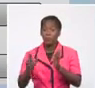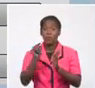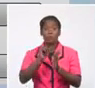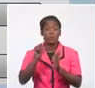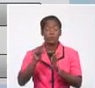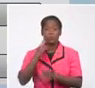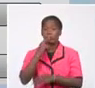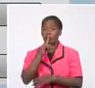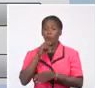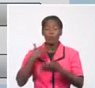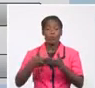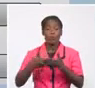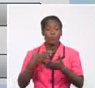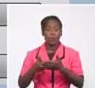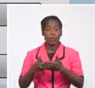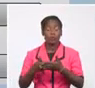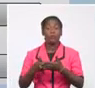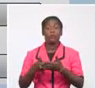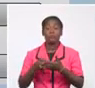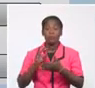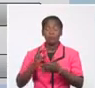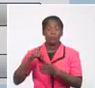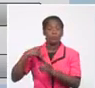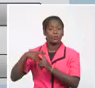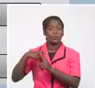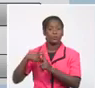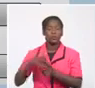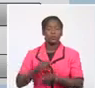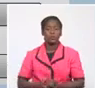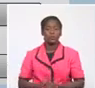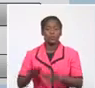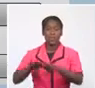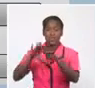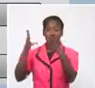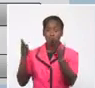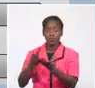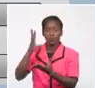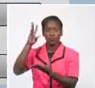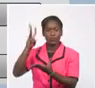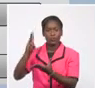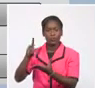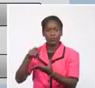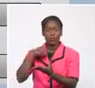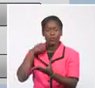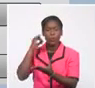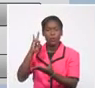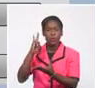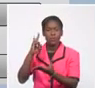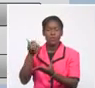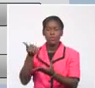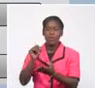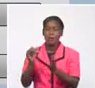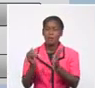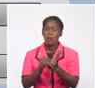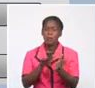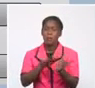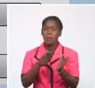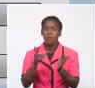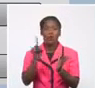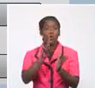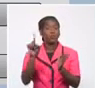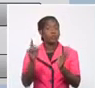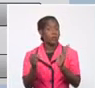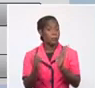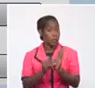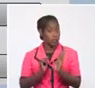24.040.071, y fallecen en el mundo más de 10.000, prácticamente 11.000 personas con la COVID-19